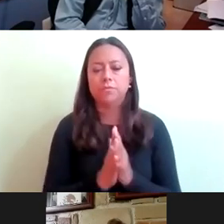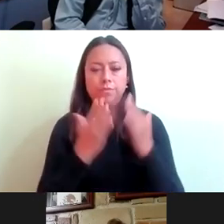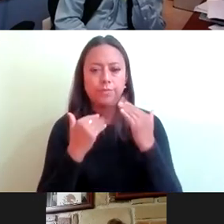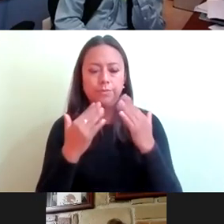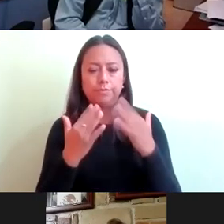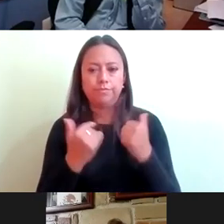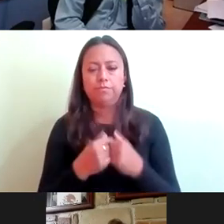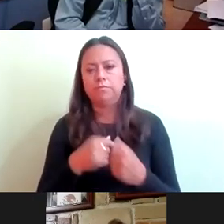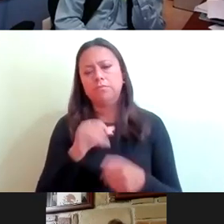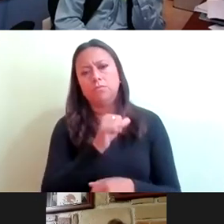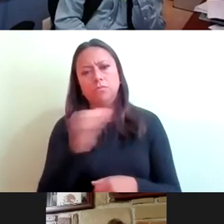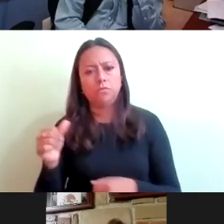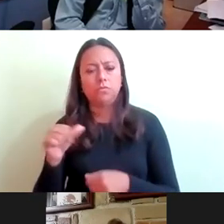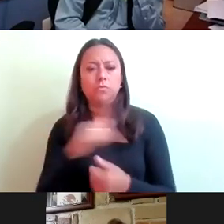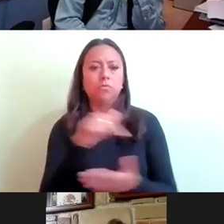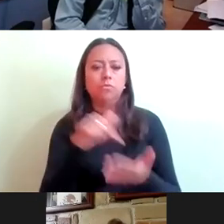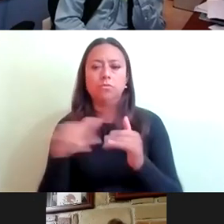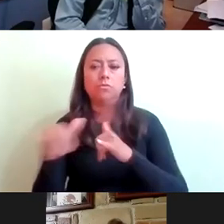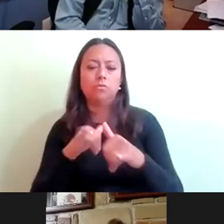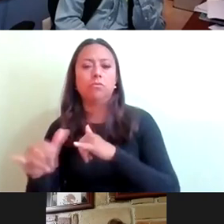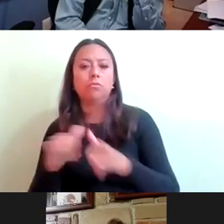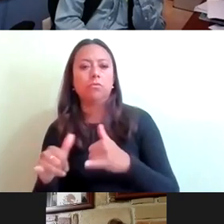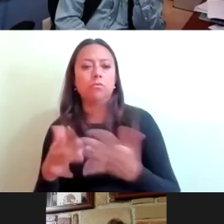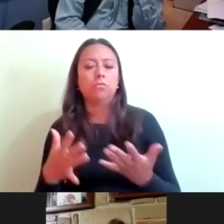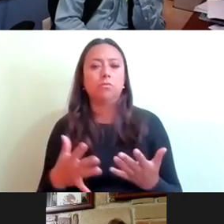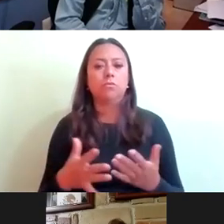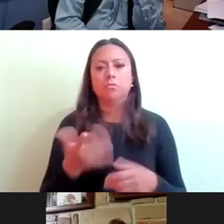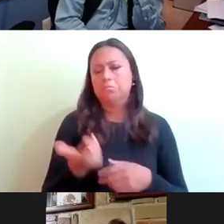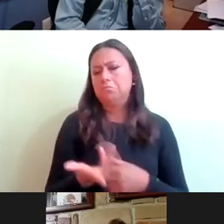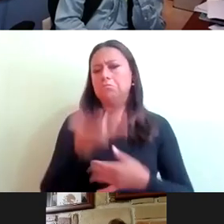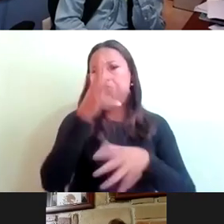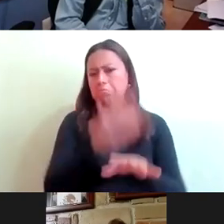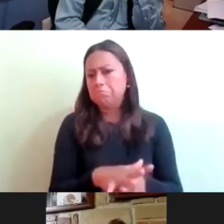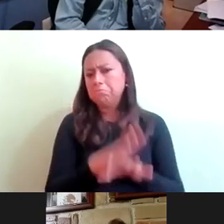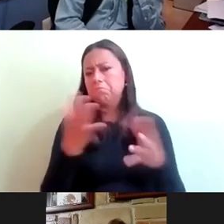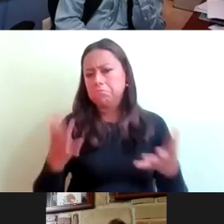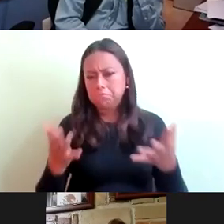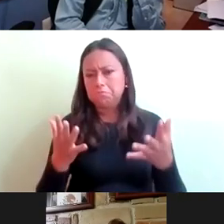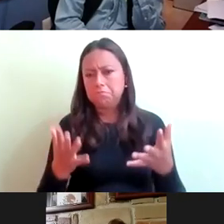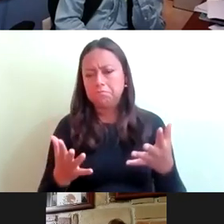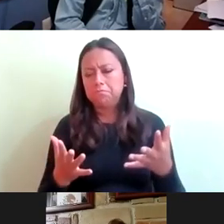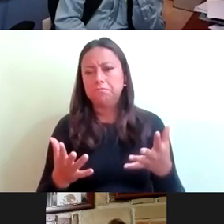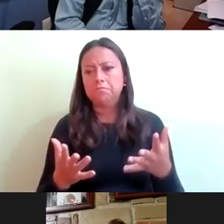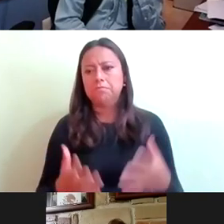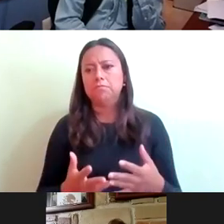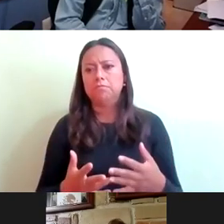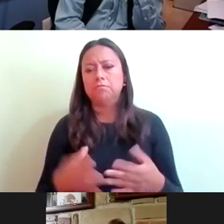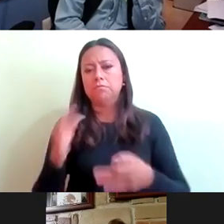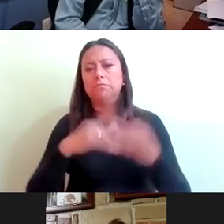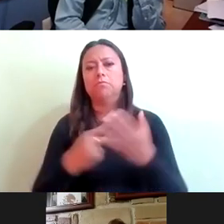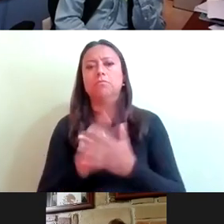o unidades territoriales se implementará sin problema alguno lo que va a ser los